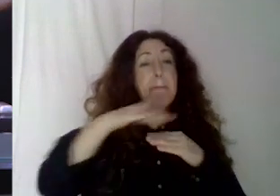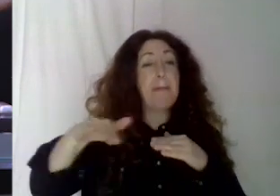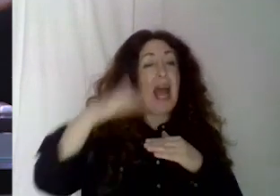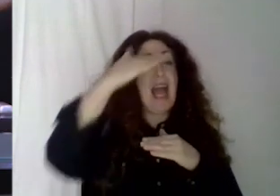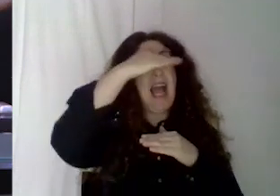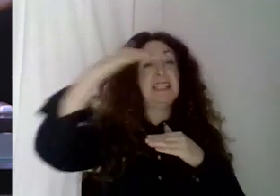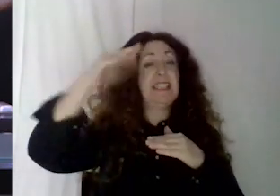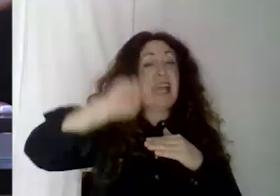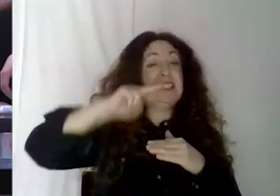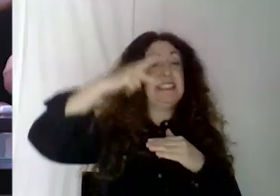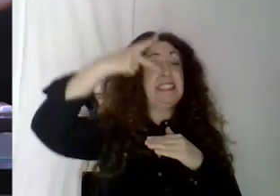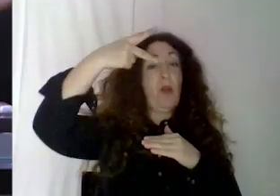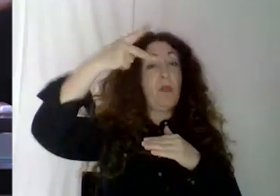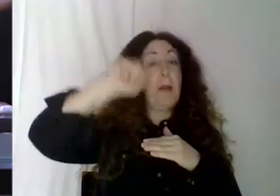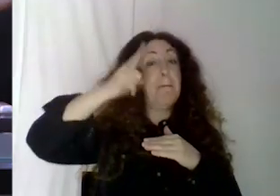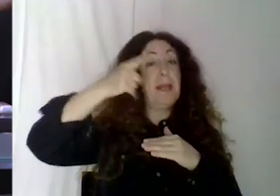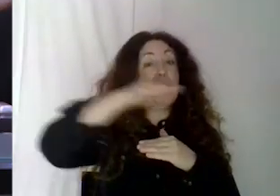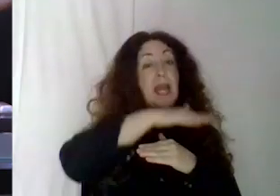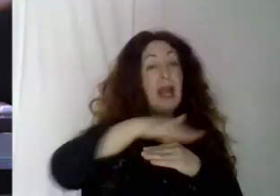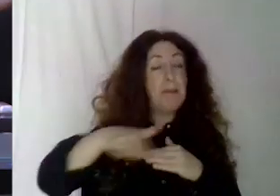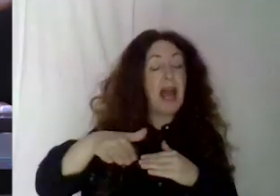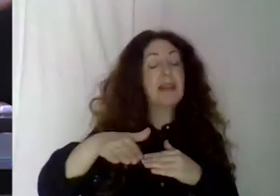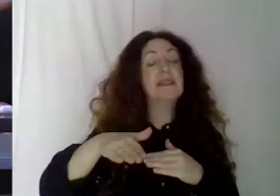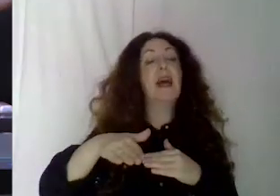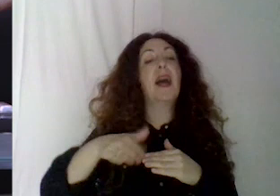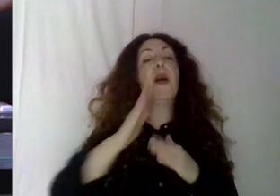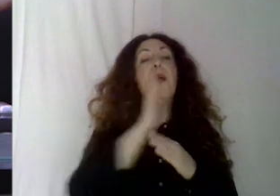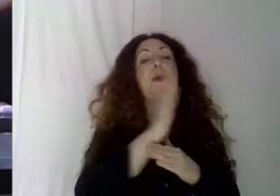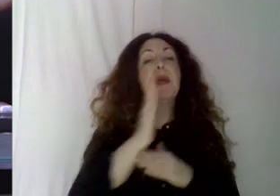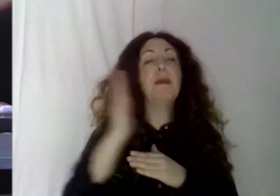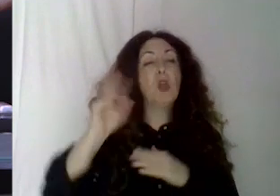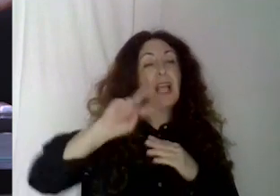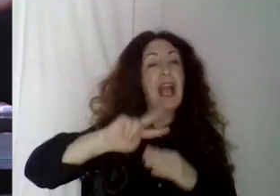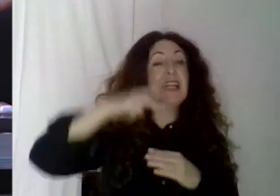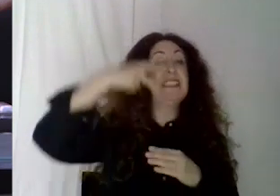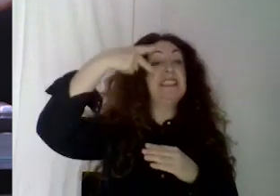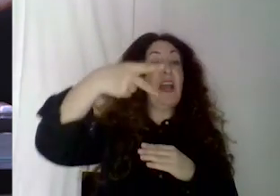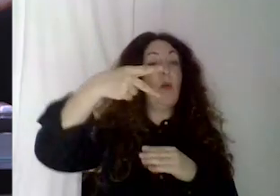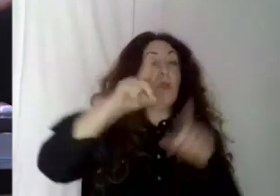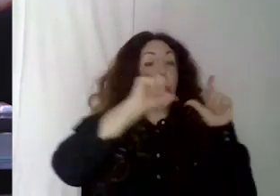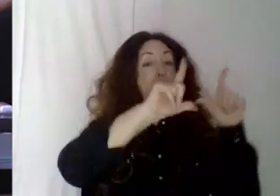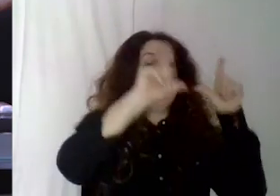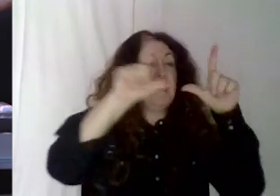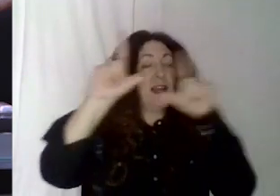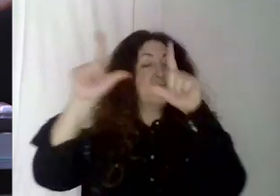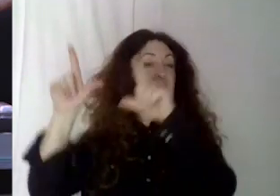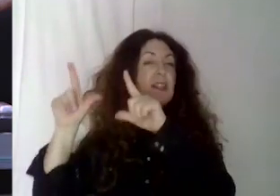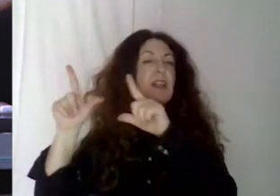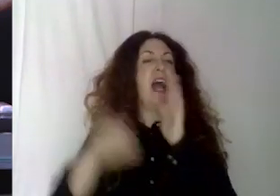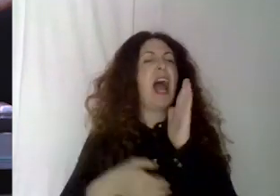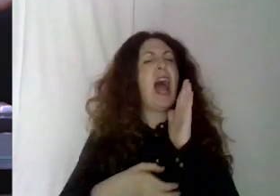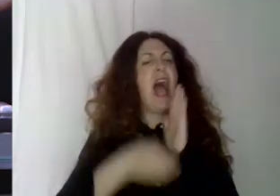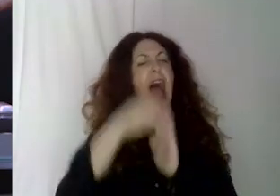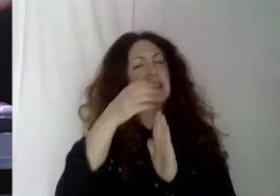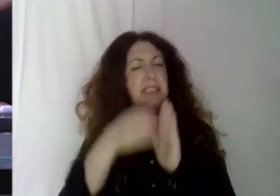atrapado. Javier cree que soy un devoto de Caravaggio, pero no, soy un devoto de la cesta de